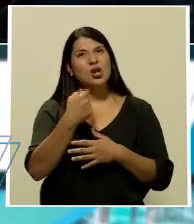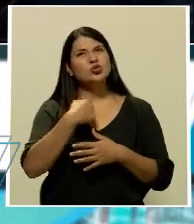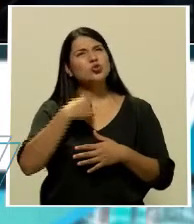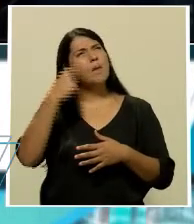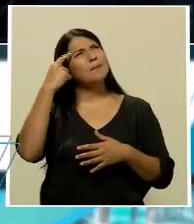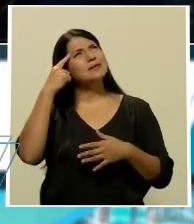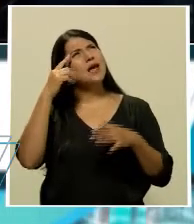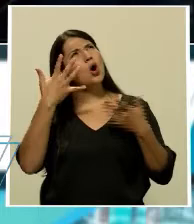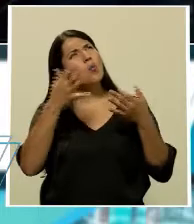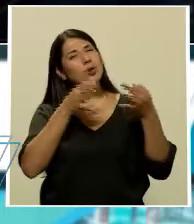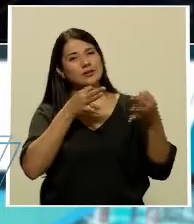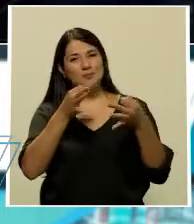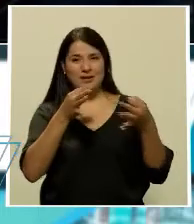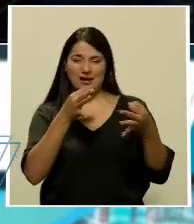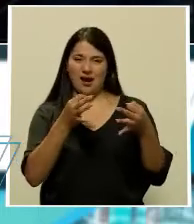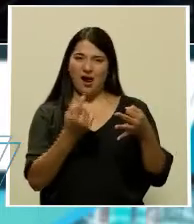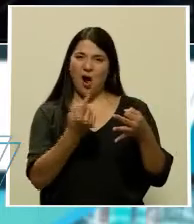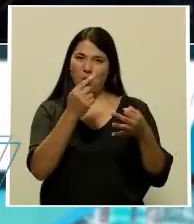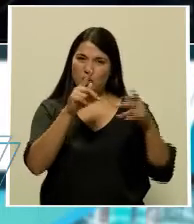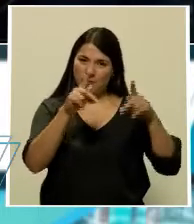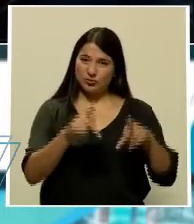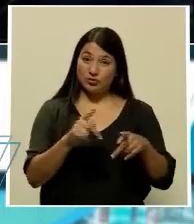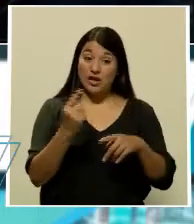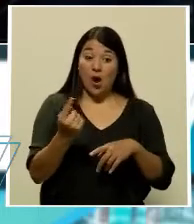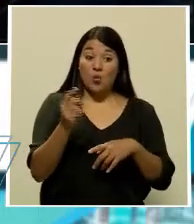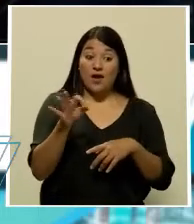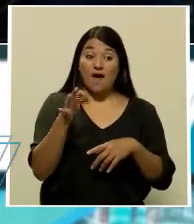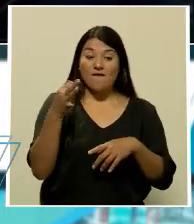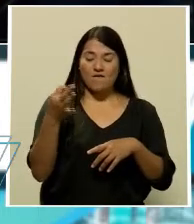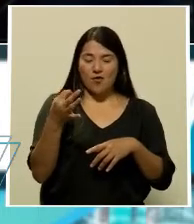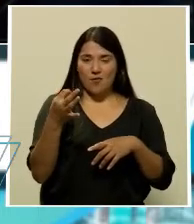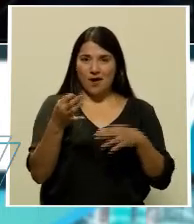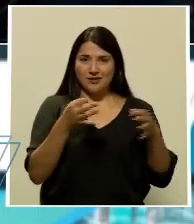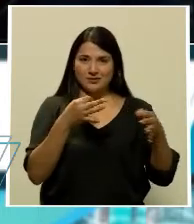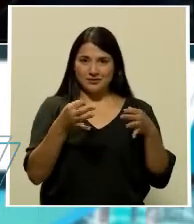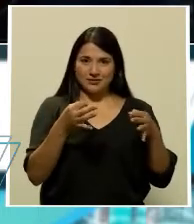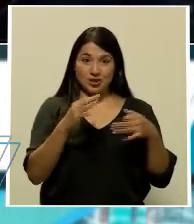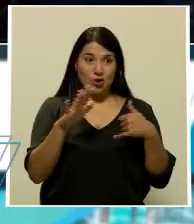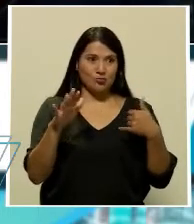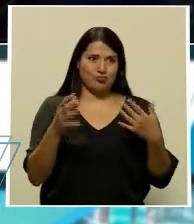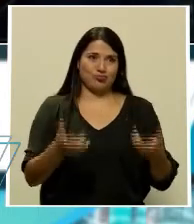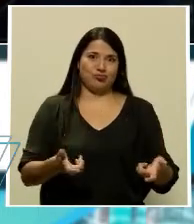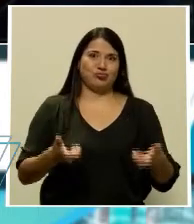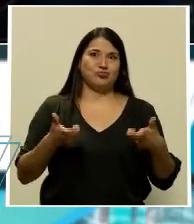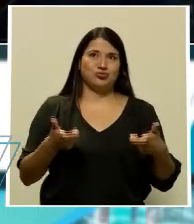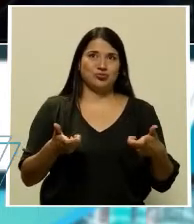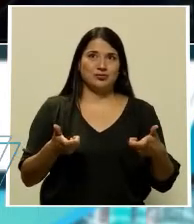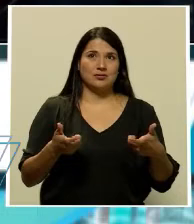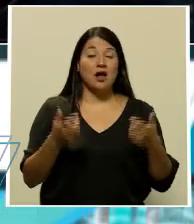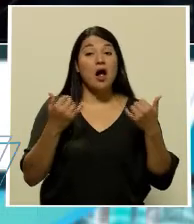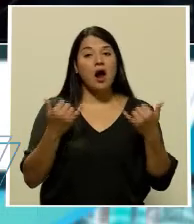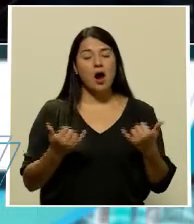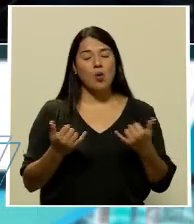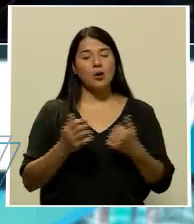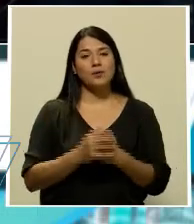cómo explicárselo a un televidente y la única manera que se me ocurre es que es toda la plata del mundo. Ahora,